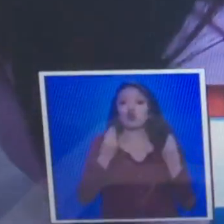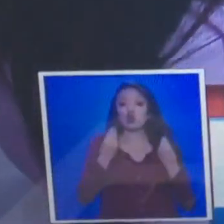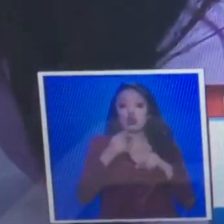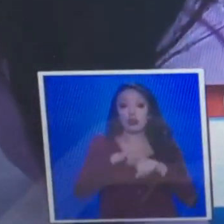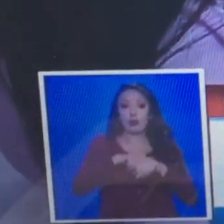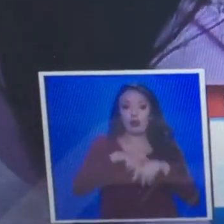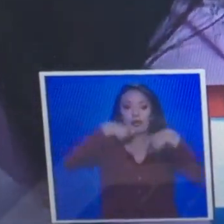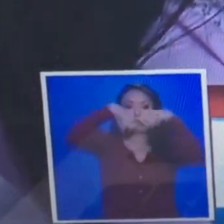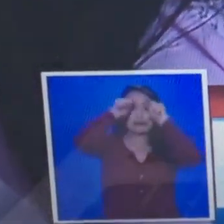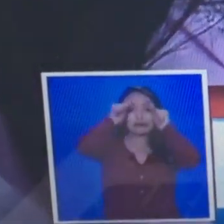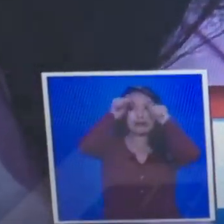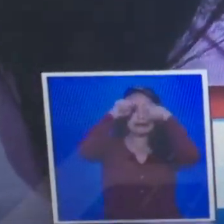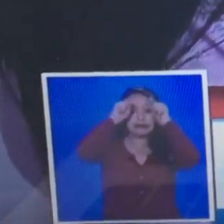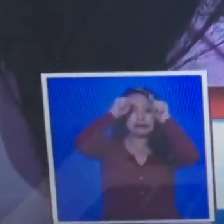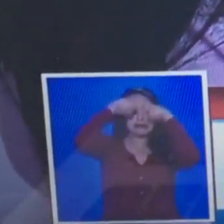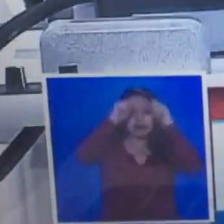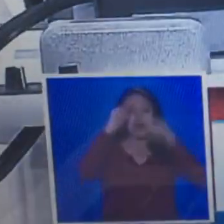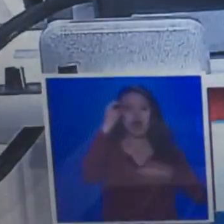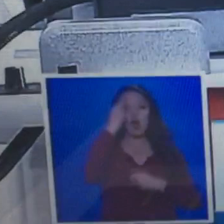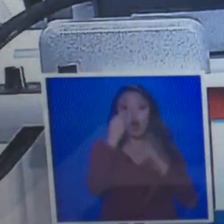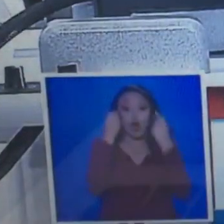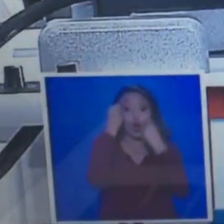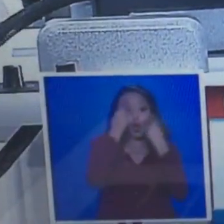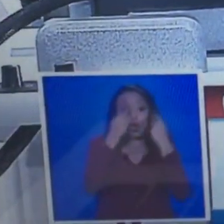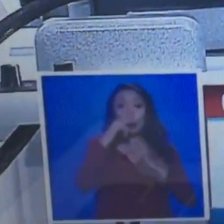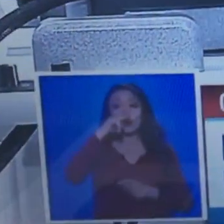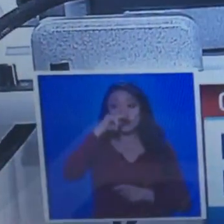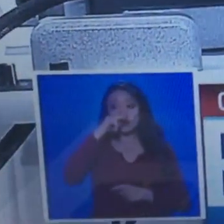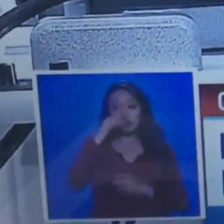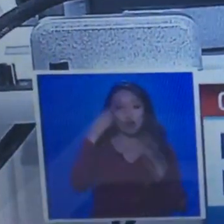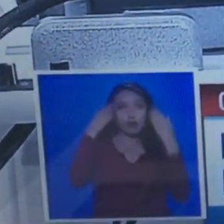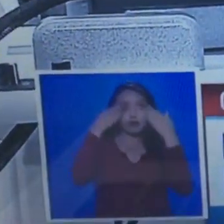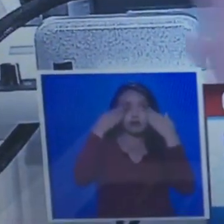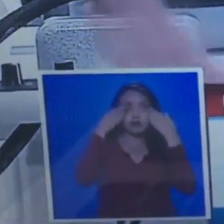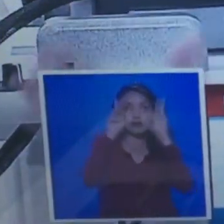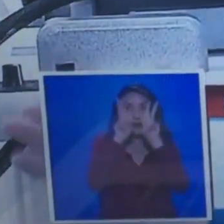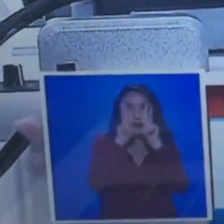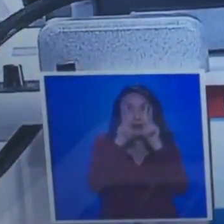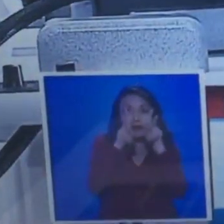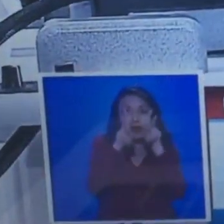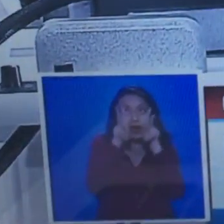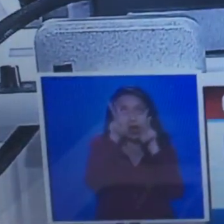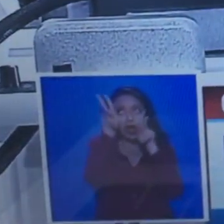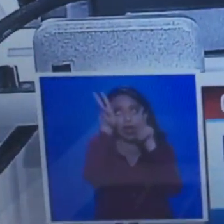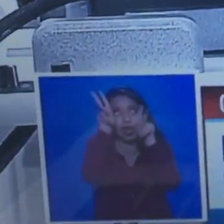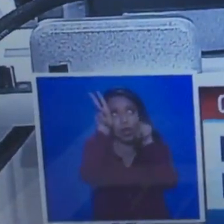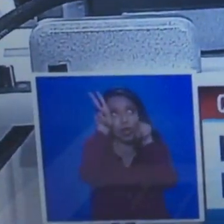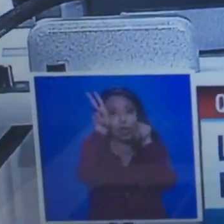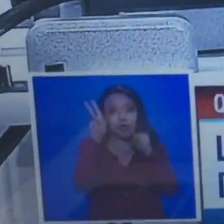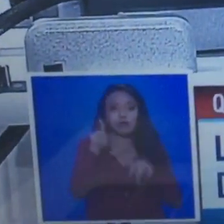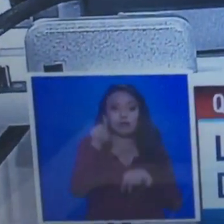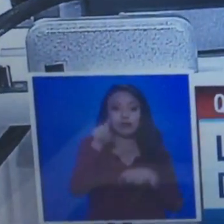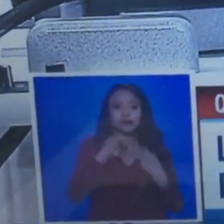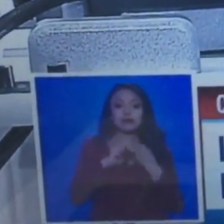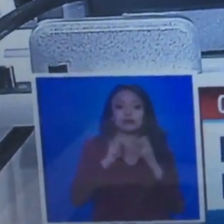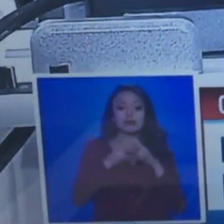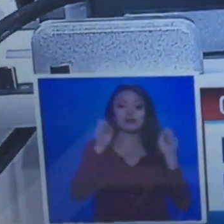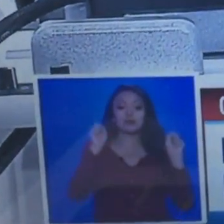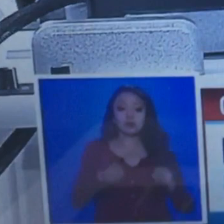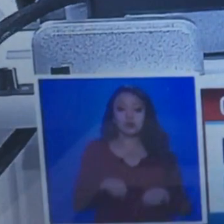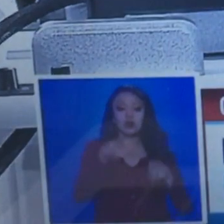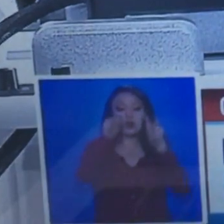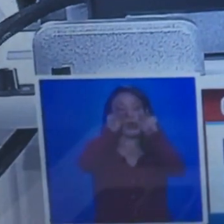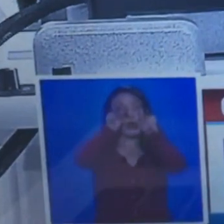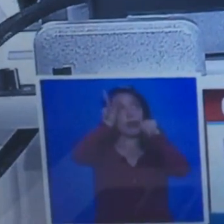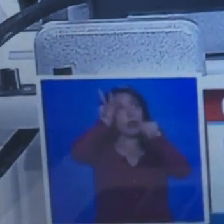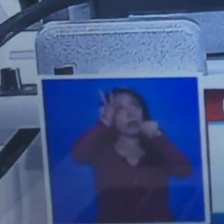signo de fijar si los ojos de los niños están centrados o si tiene desviación, que ese puede ser un problema que se llama